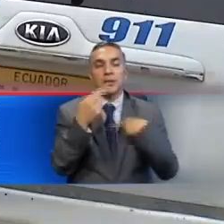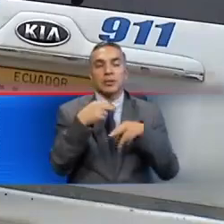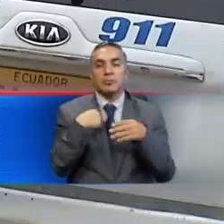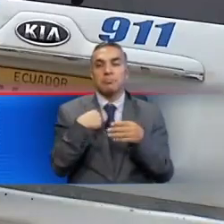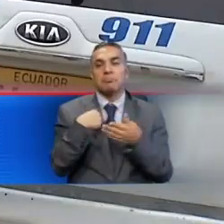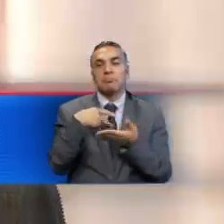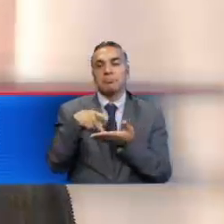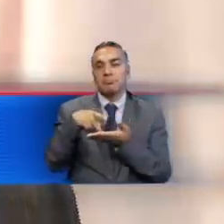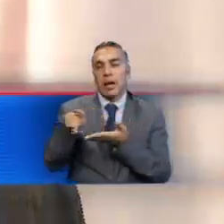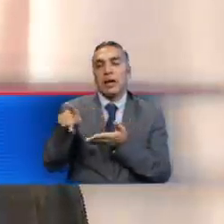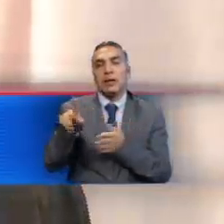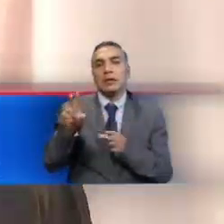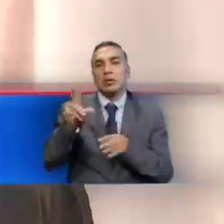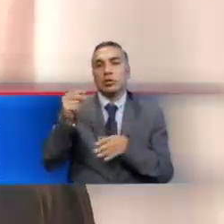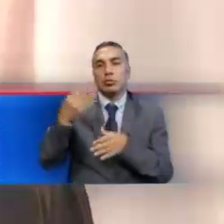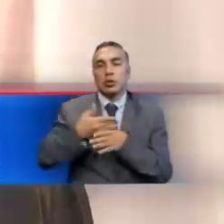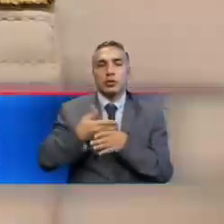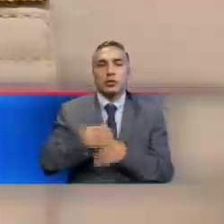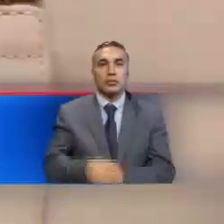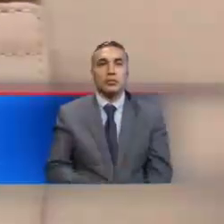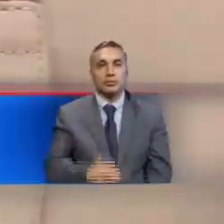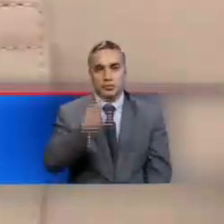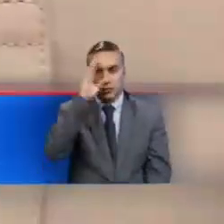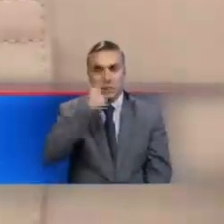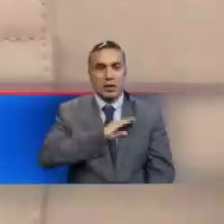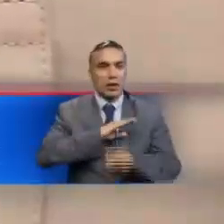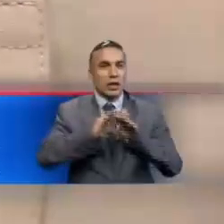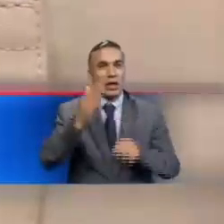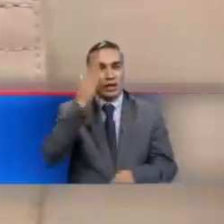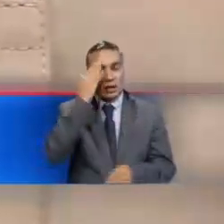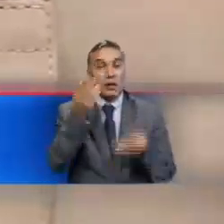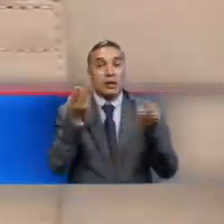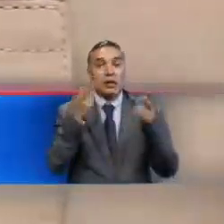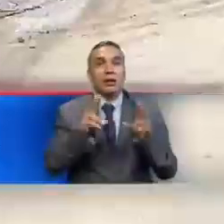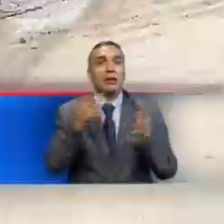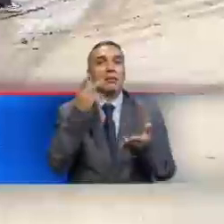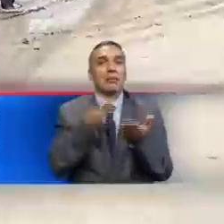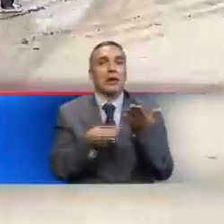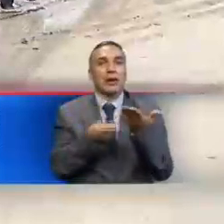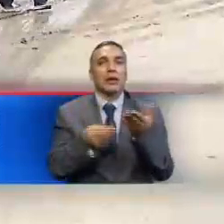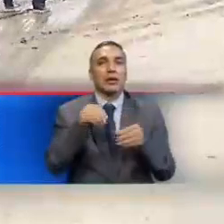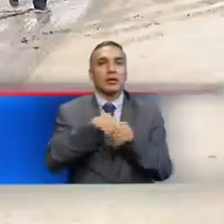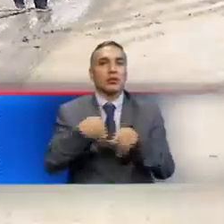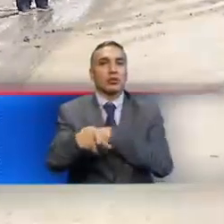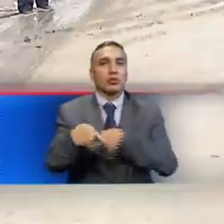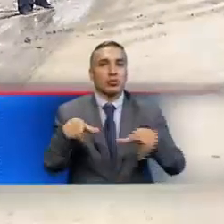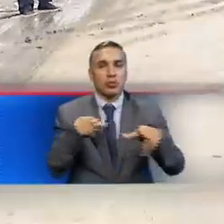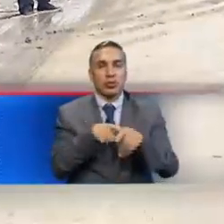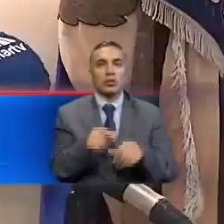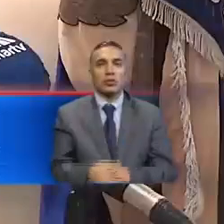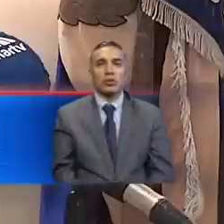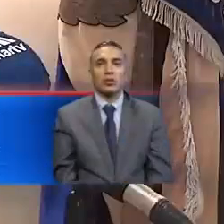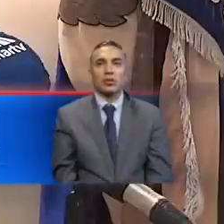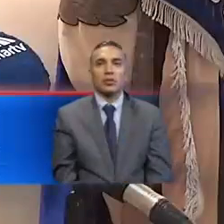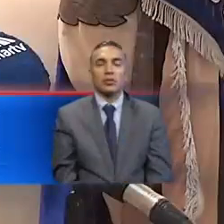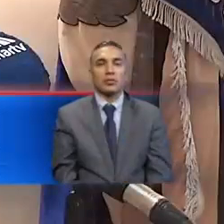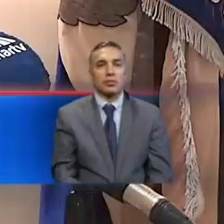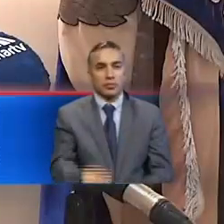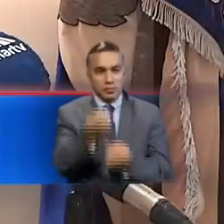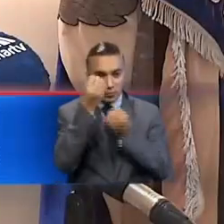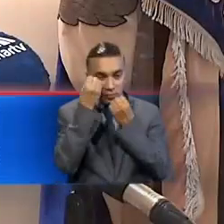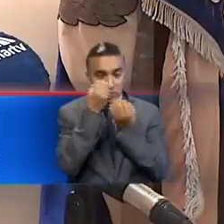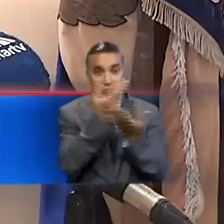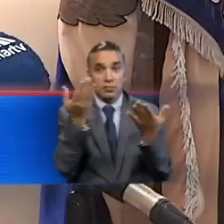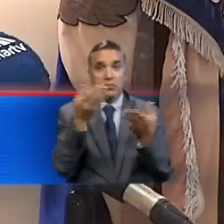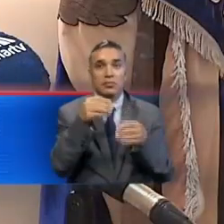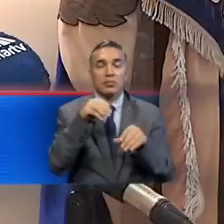atentado. La policía ya está al tanto del caso y también de lo que sucede en la zona. De acuerdo a las informaciones por